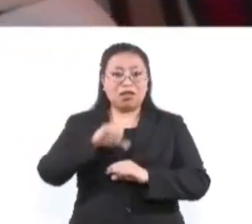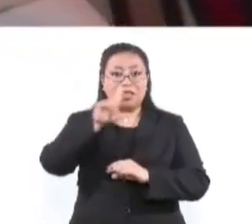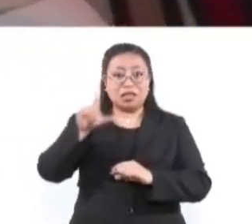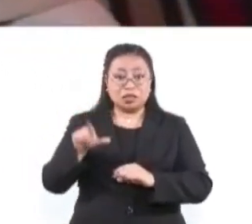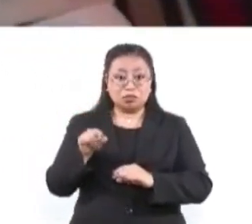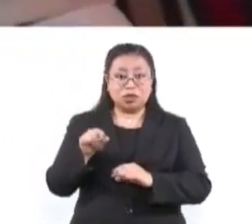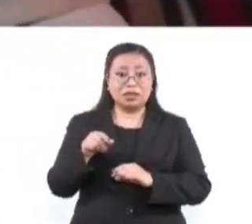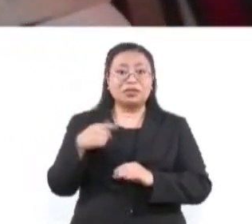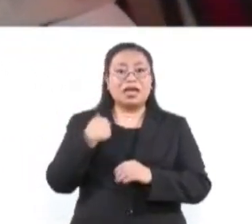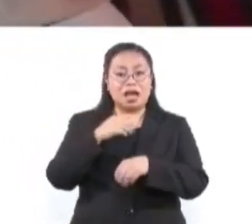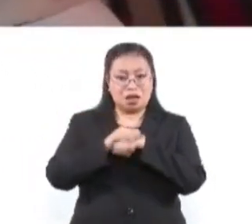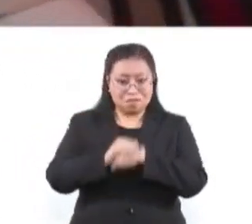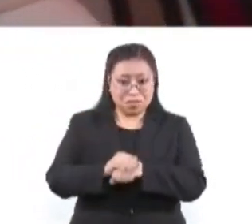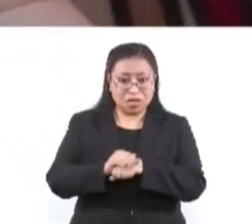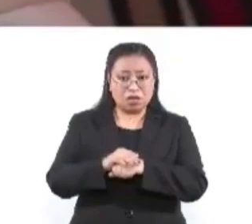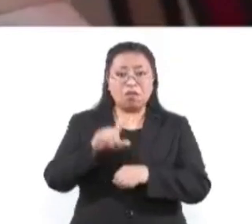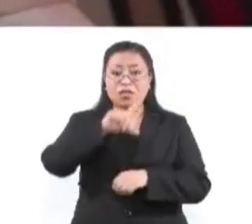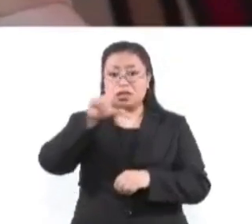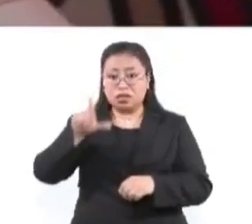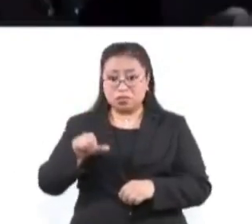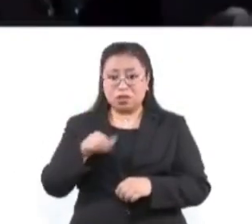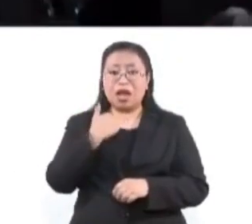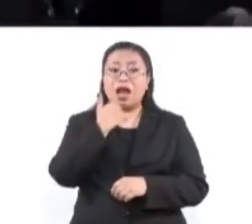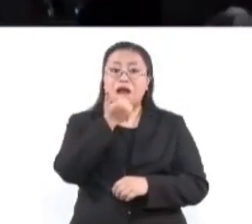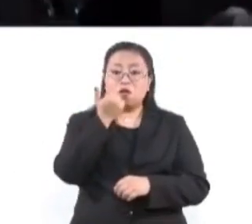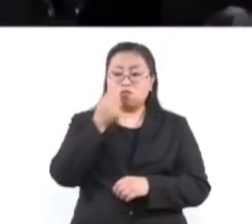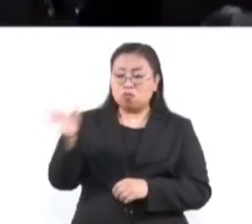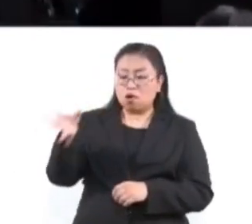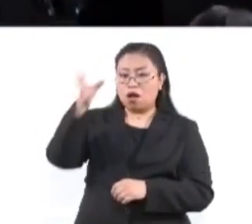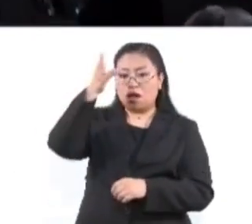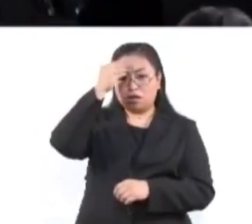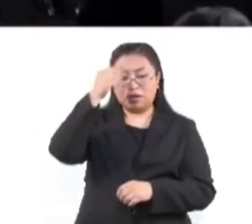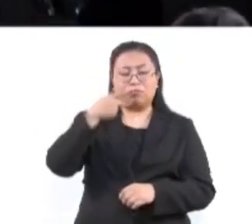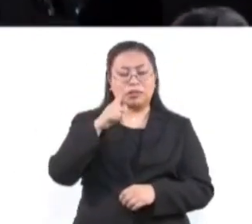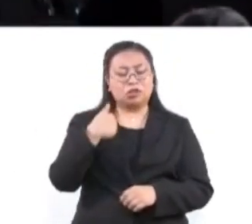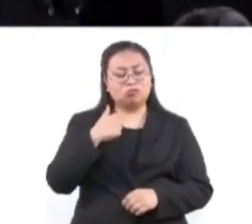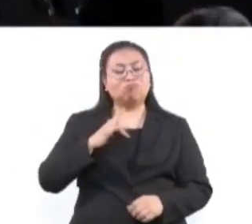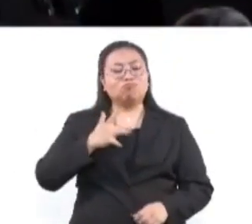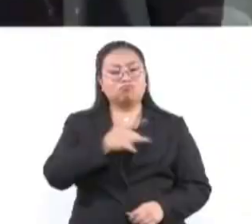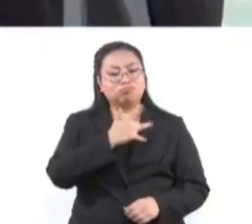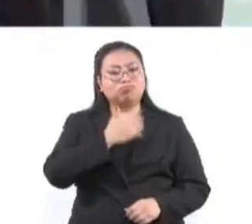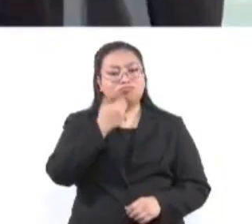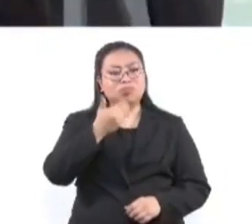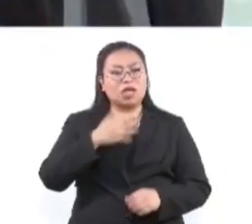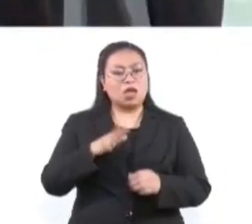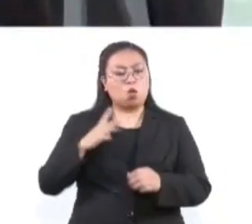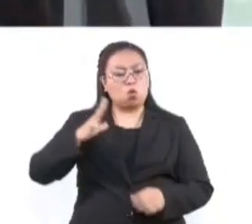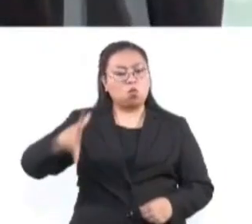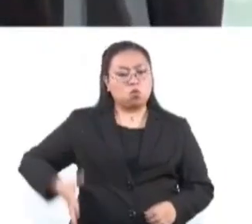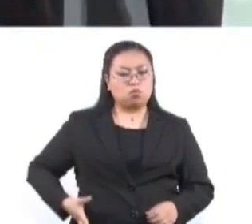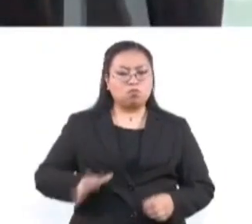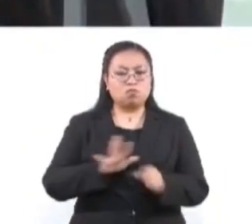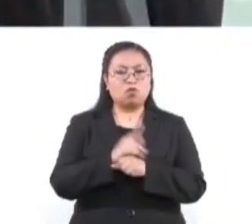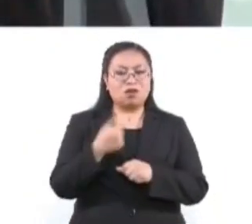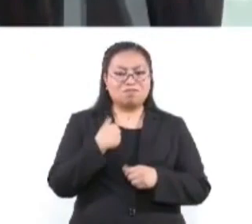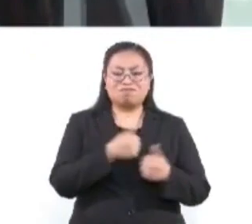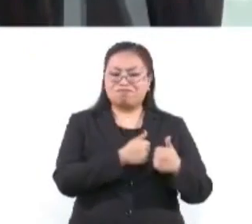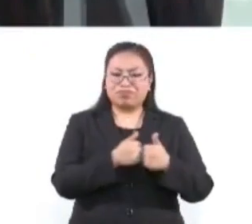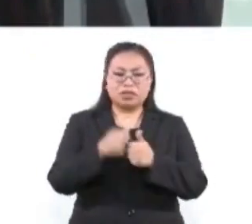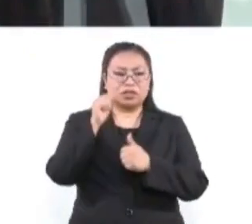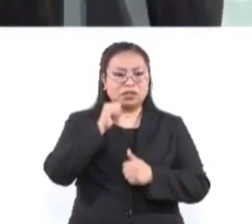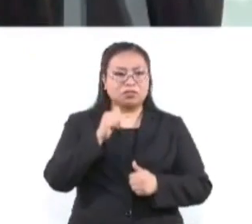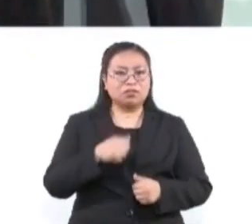todo el tiempo fui su amigo, y fue un verdadero privilegio ser su amigo. Sí quiero decirles que yo sí